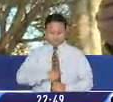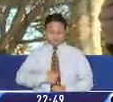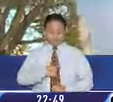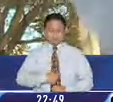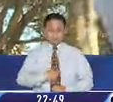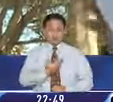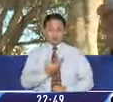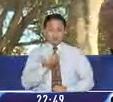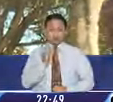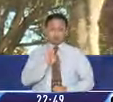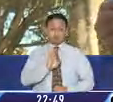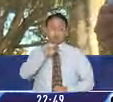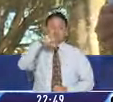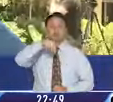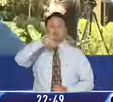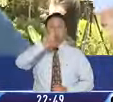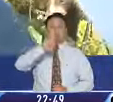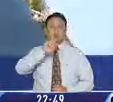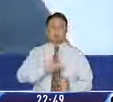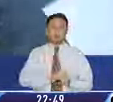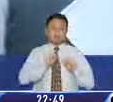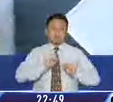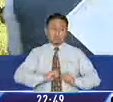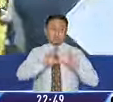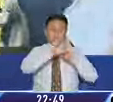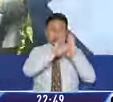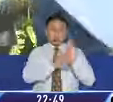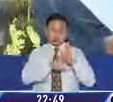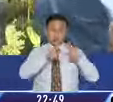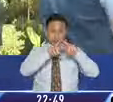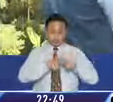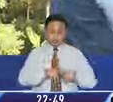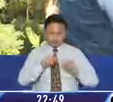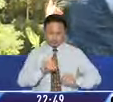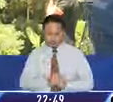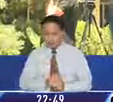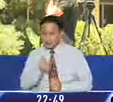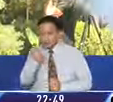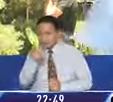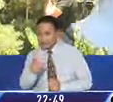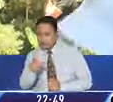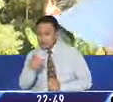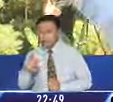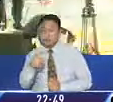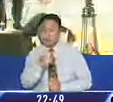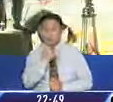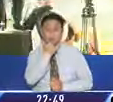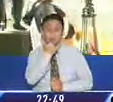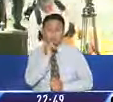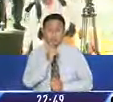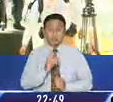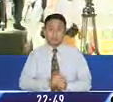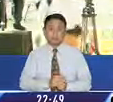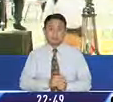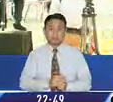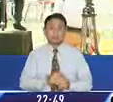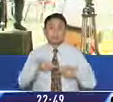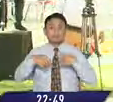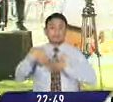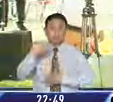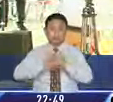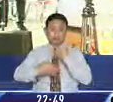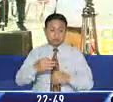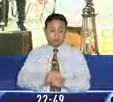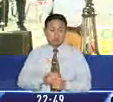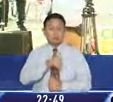parte de atrás tiene un código QR. Usted lo podrá escanear y así evitar entregar información a personas equivocadas. Según las indicaciones que nos brindaron,